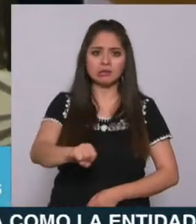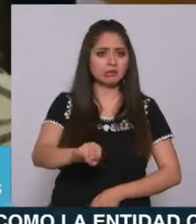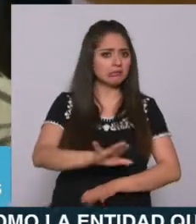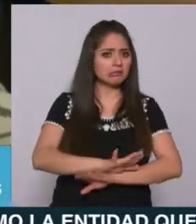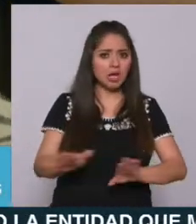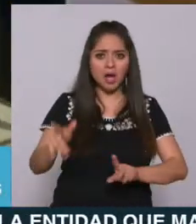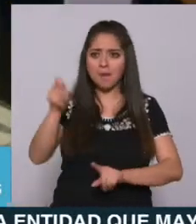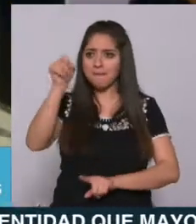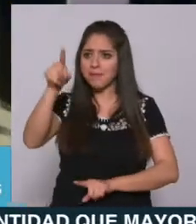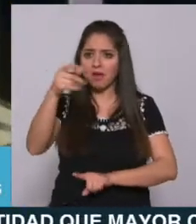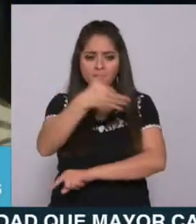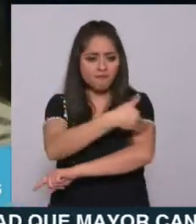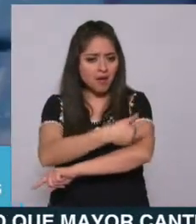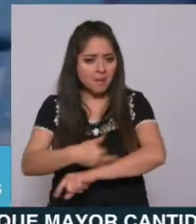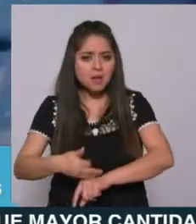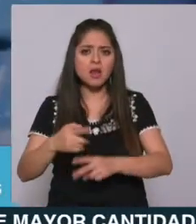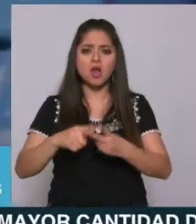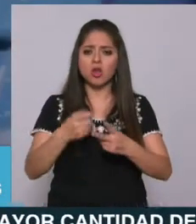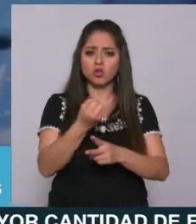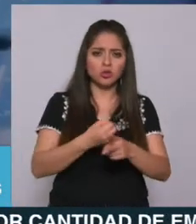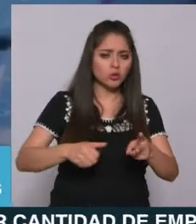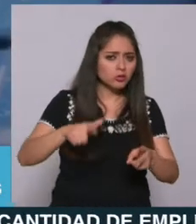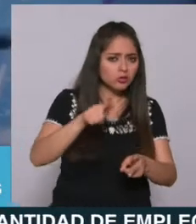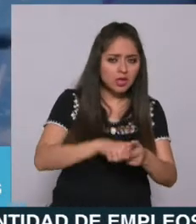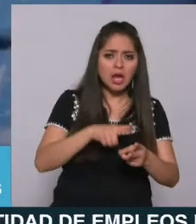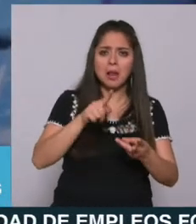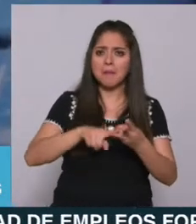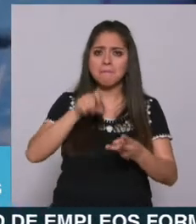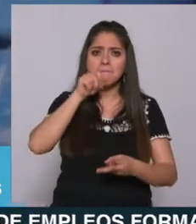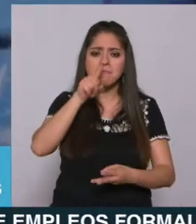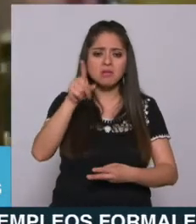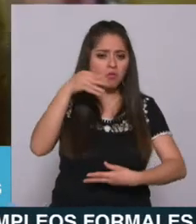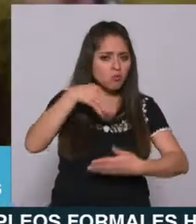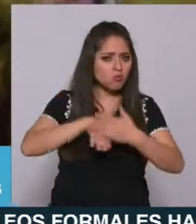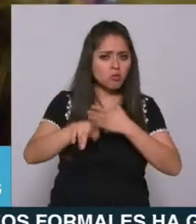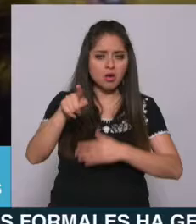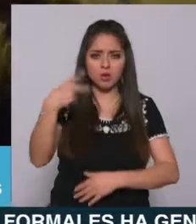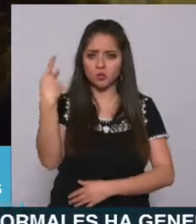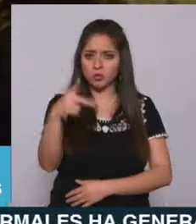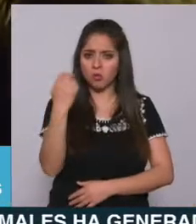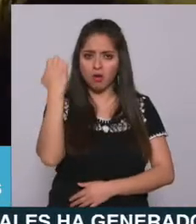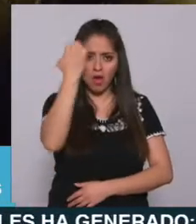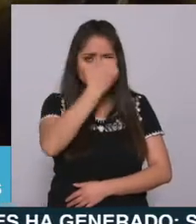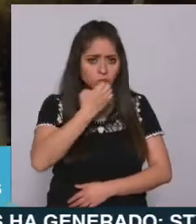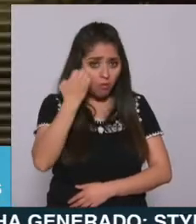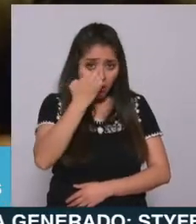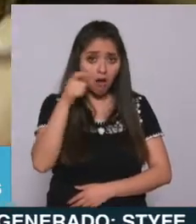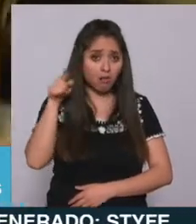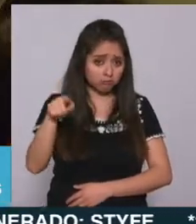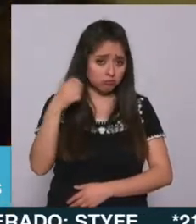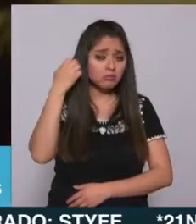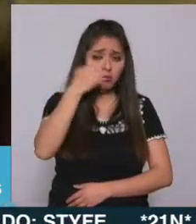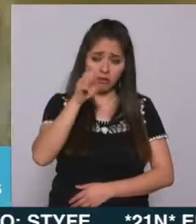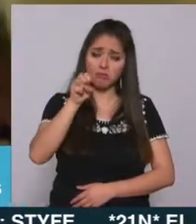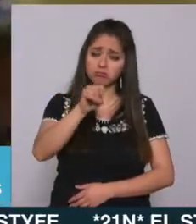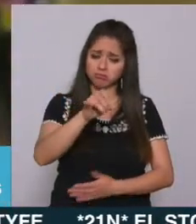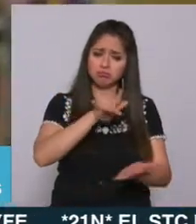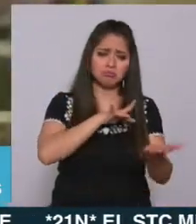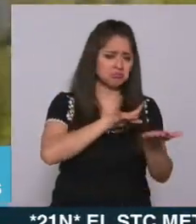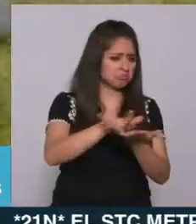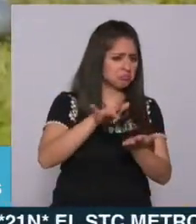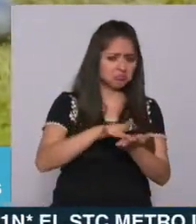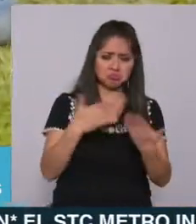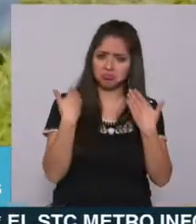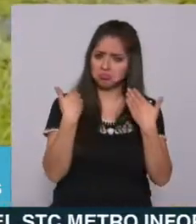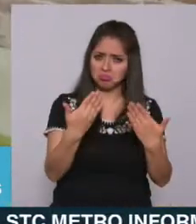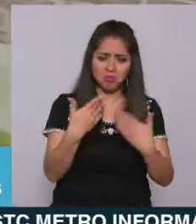entorno familiar, en el entorno social, inclusive en la escuela. Debo de decir también que la escuela en la que ella está nos ha apoyado al 100%